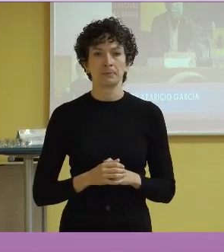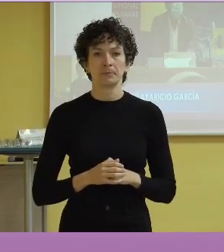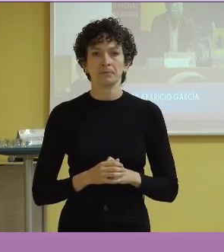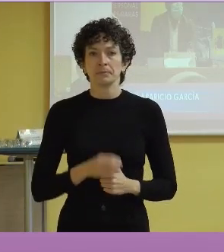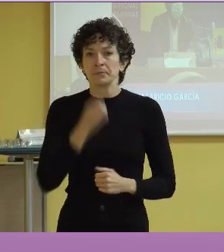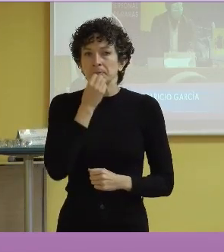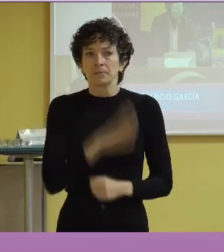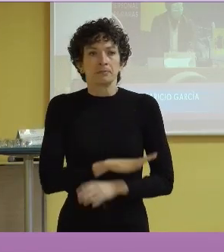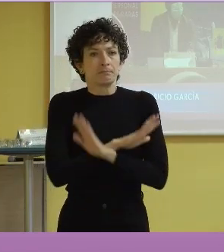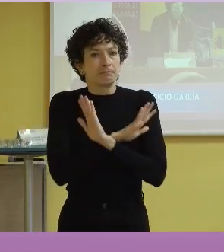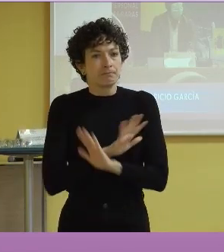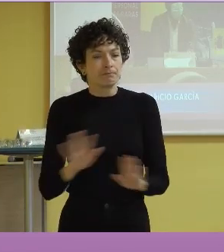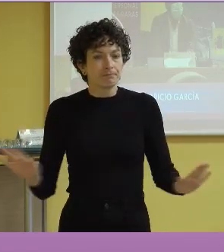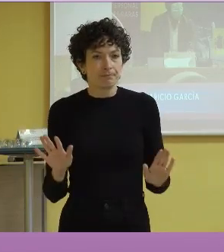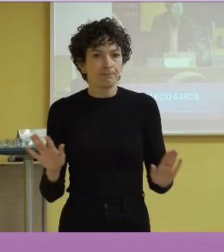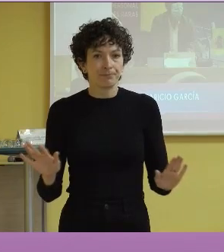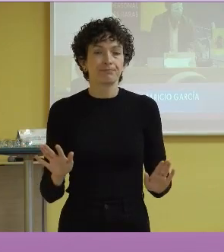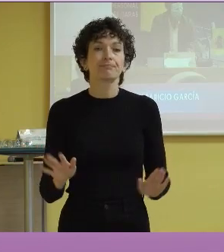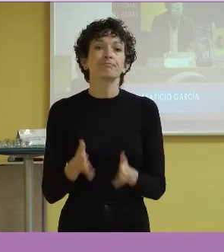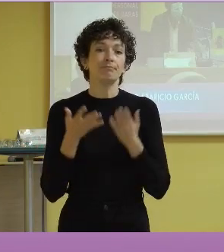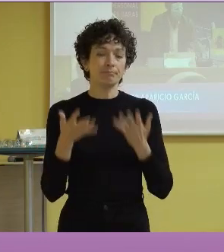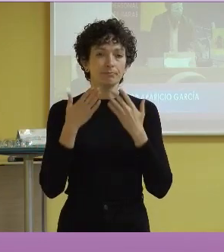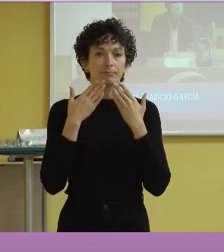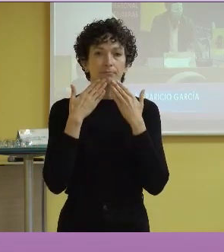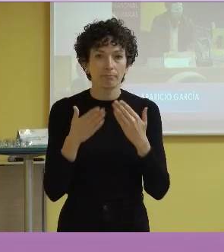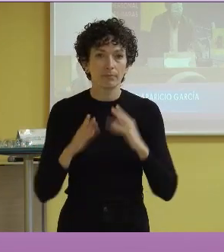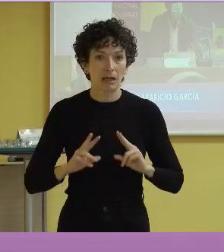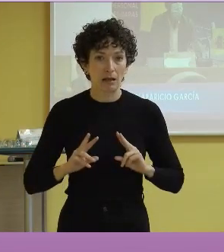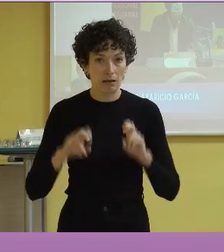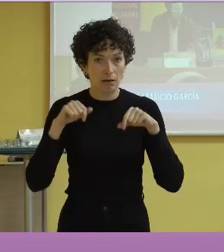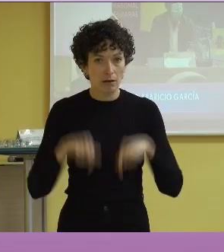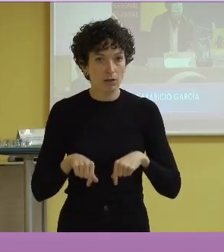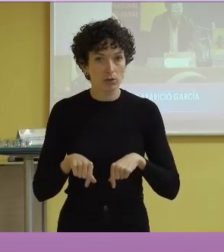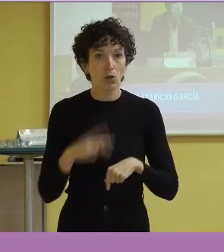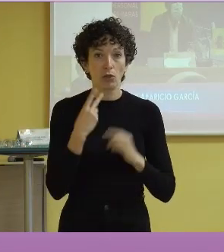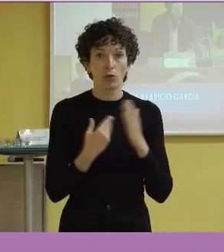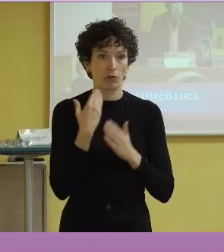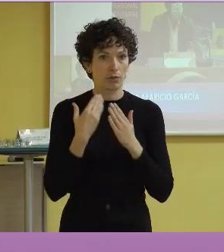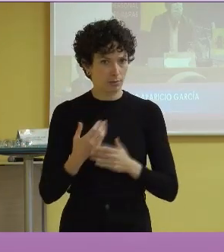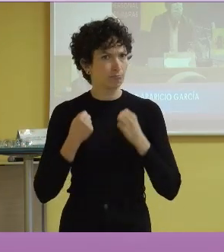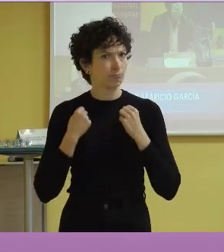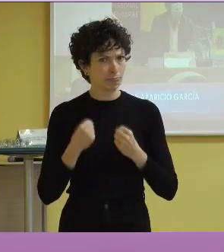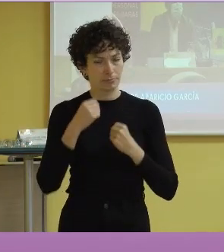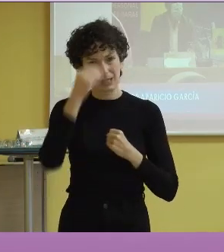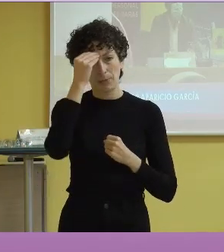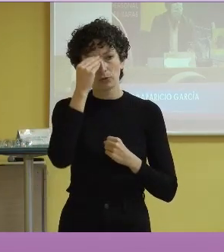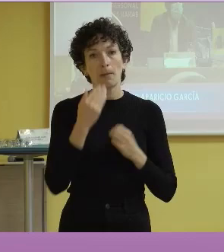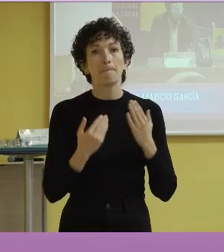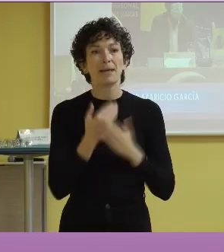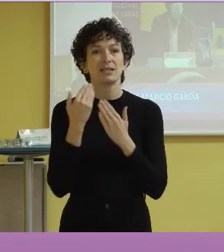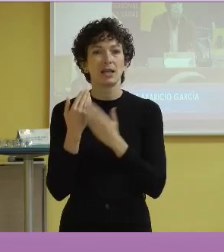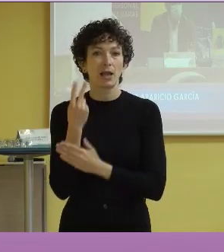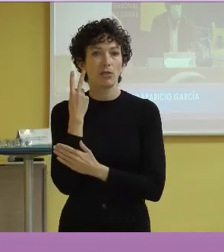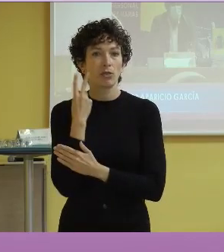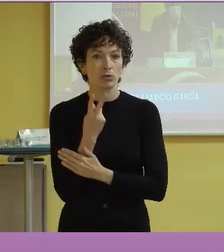Bueno, pues sin más, agradeceros efectivamente este inicio, 2 días intensos, hemos pensado que serían 2 mañanas, otra vez